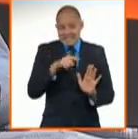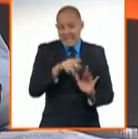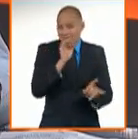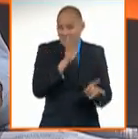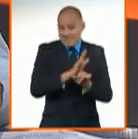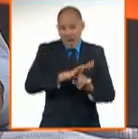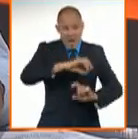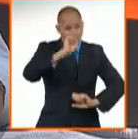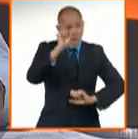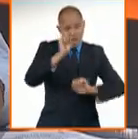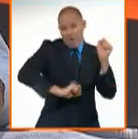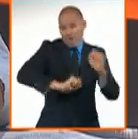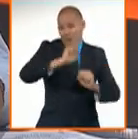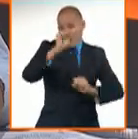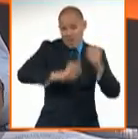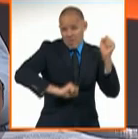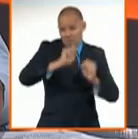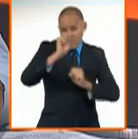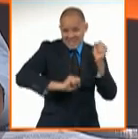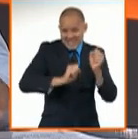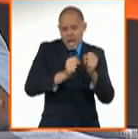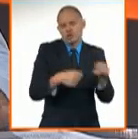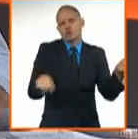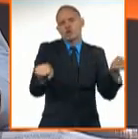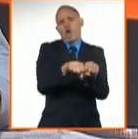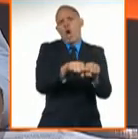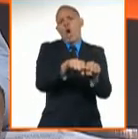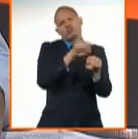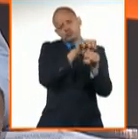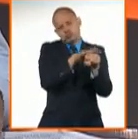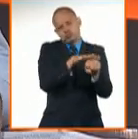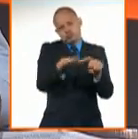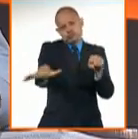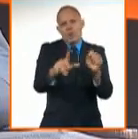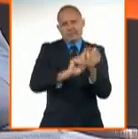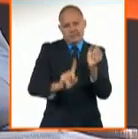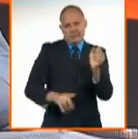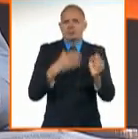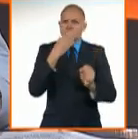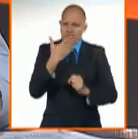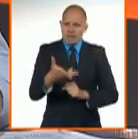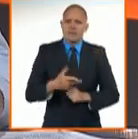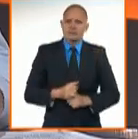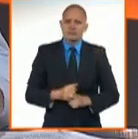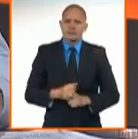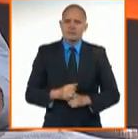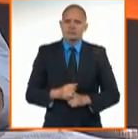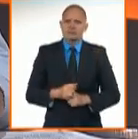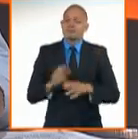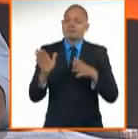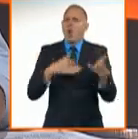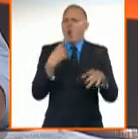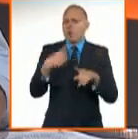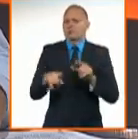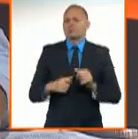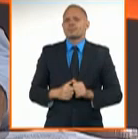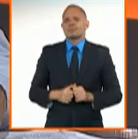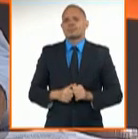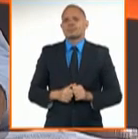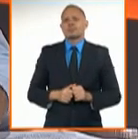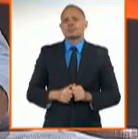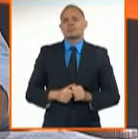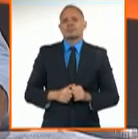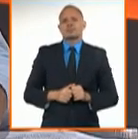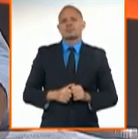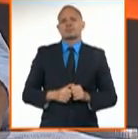incorporar esa unidad del sistema también estamos realizando el mantenimiento prácticamente